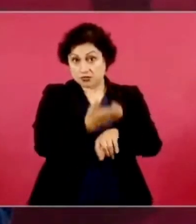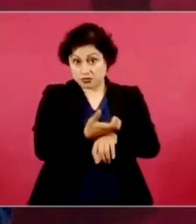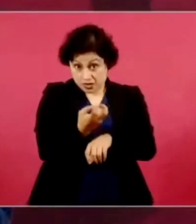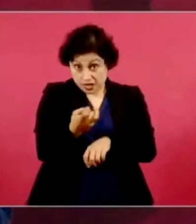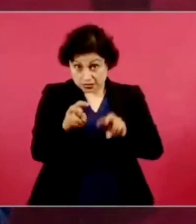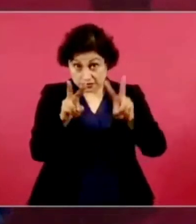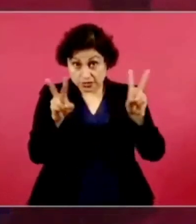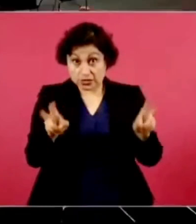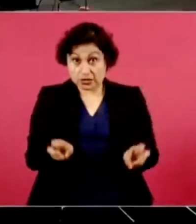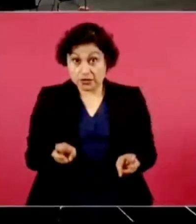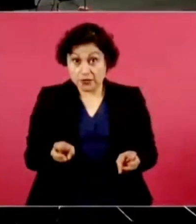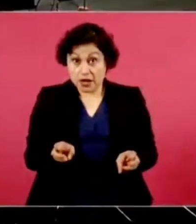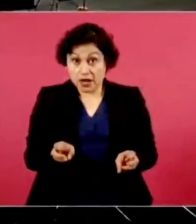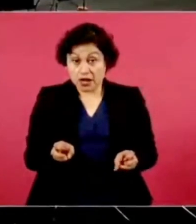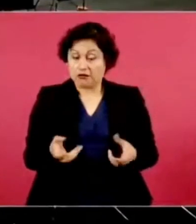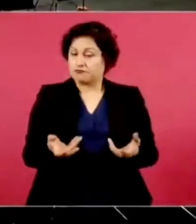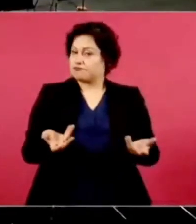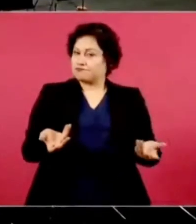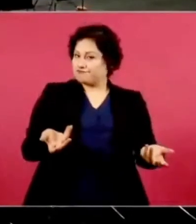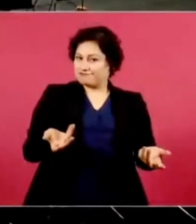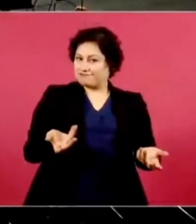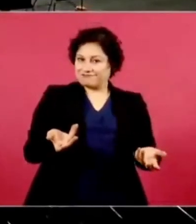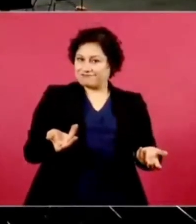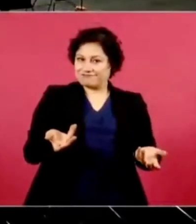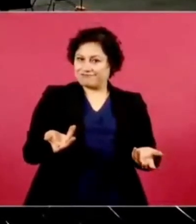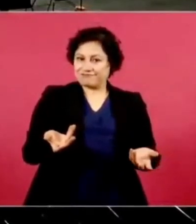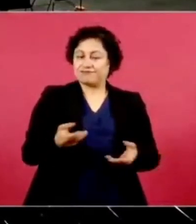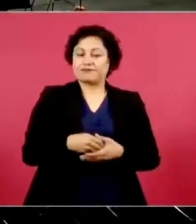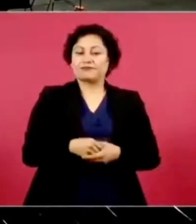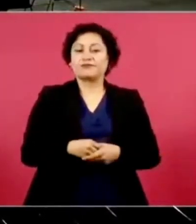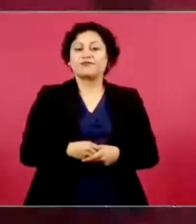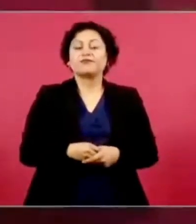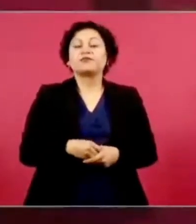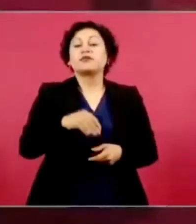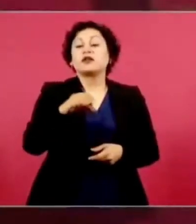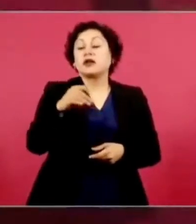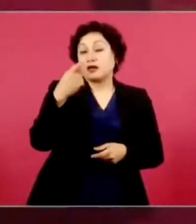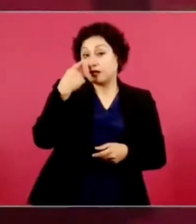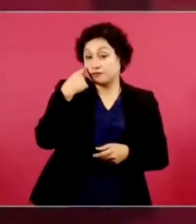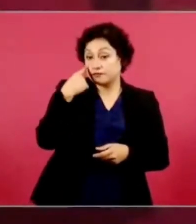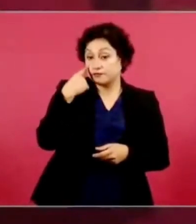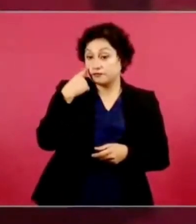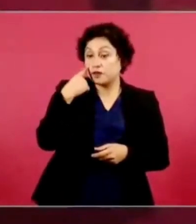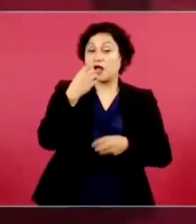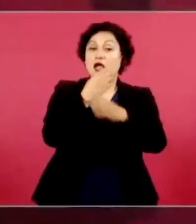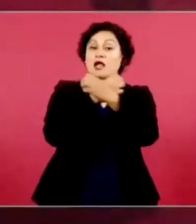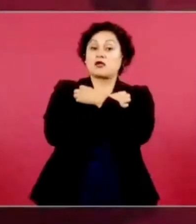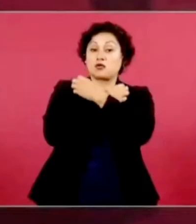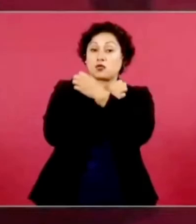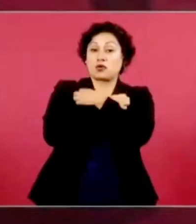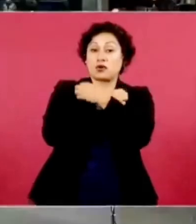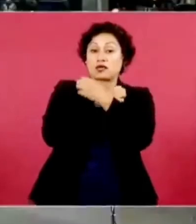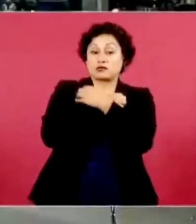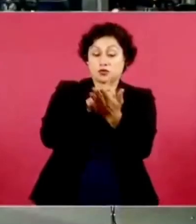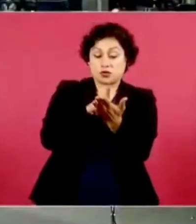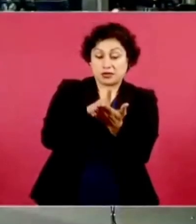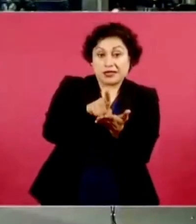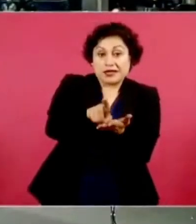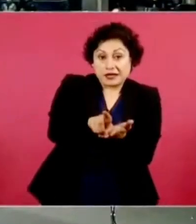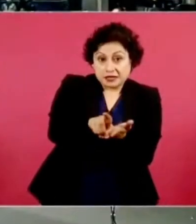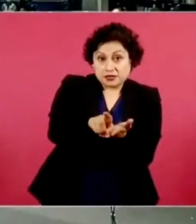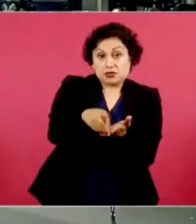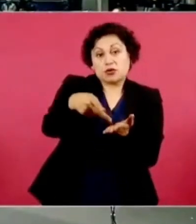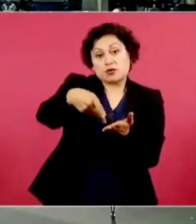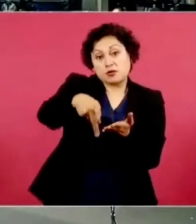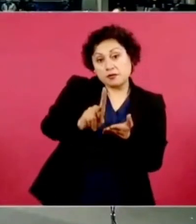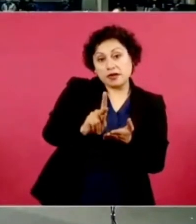La educación Pero es un parte derecho. del problema que tienen. ¿Sí? La educación es un derecho y si saber no es un derecho, seguro será un izquierdo,